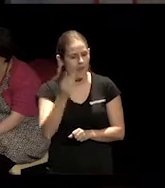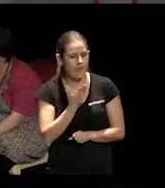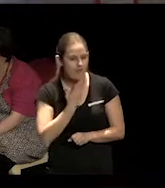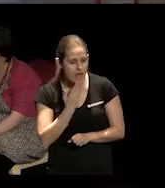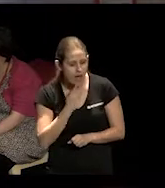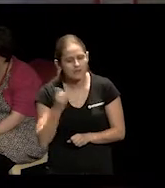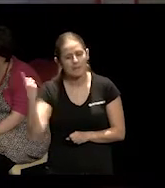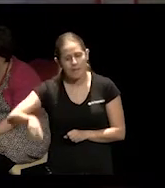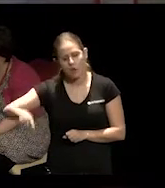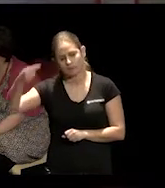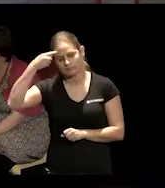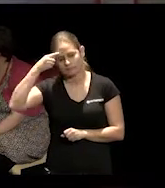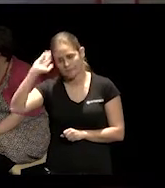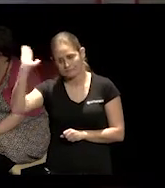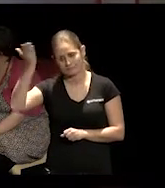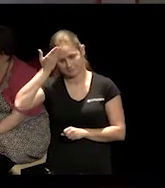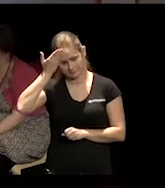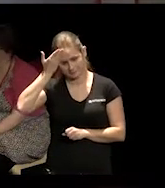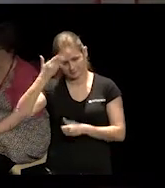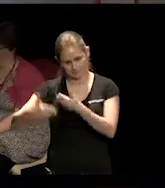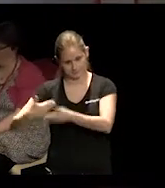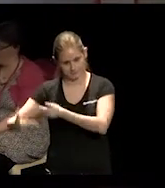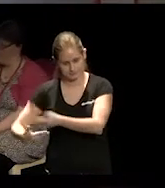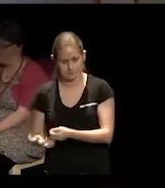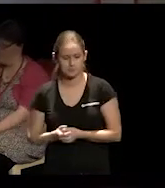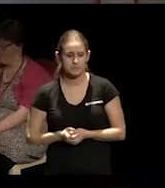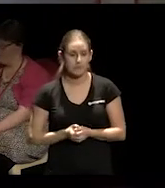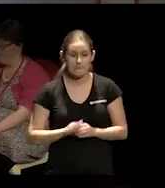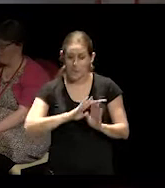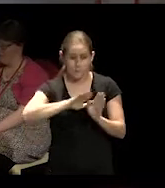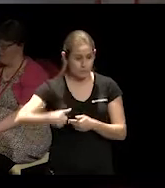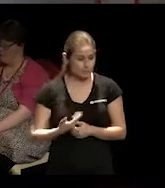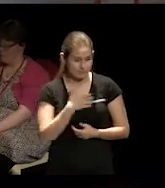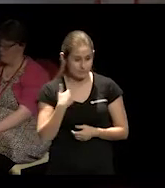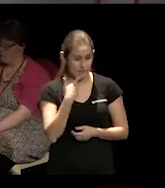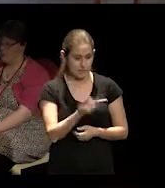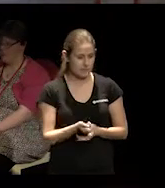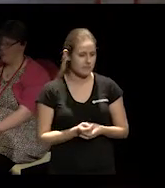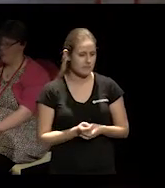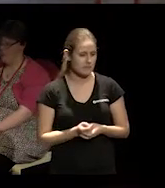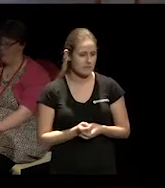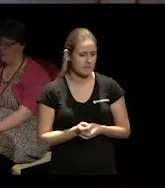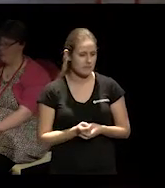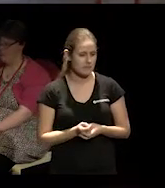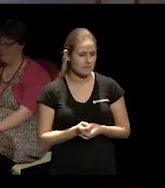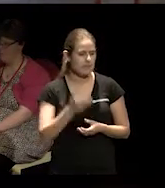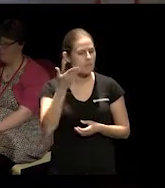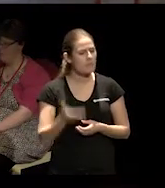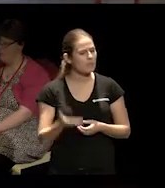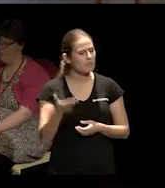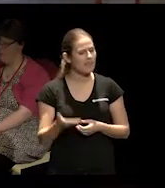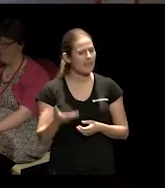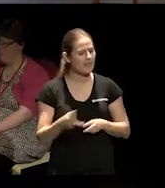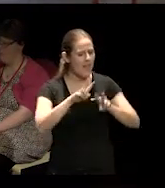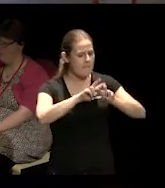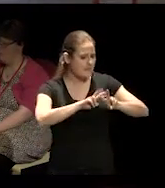cerebral adquirido. Por último, quiero enfatizar y también traer la importancia que tiene la